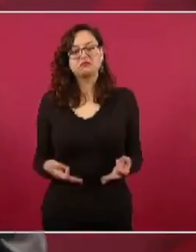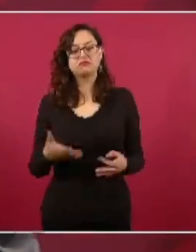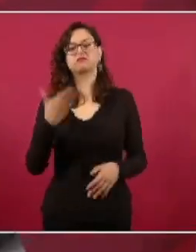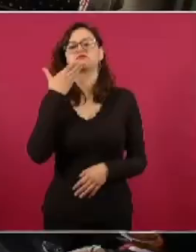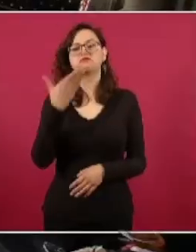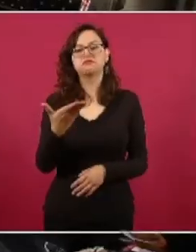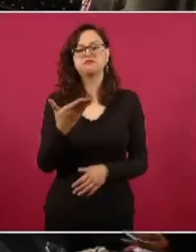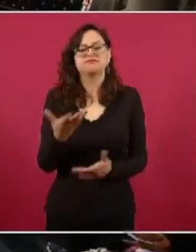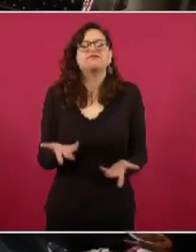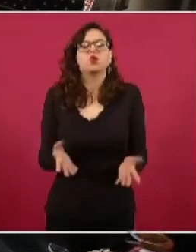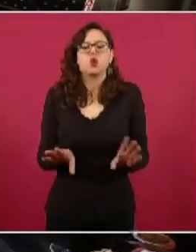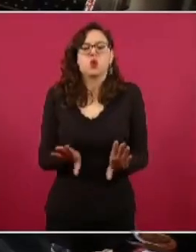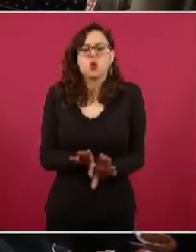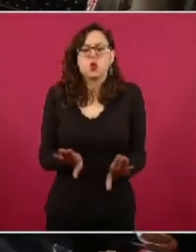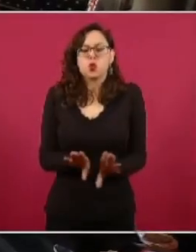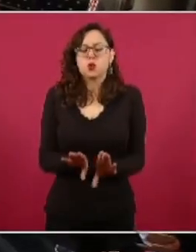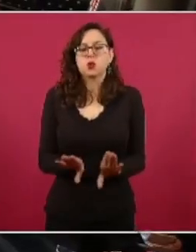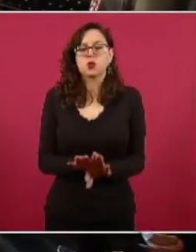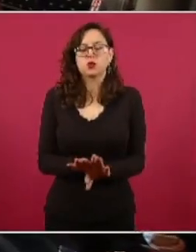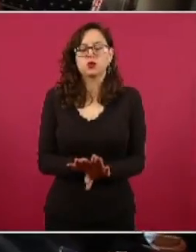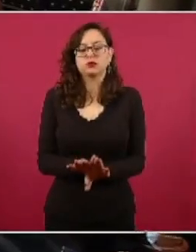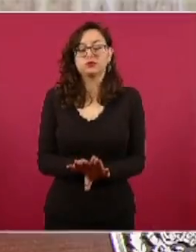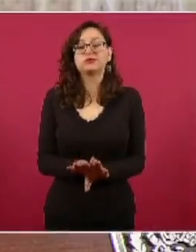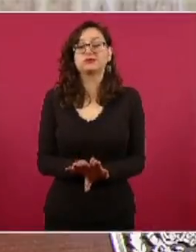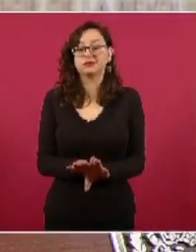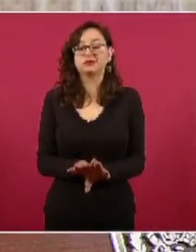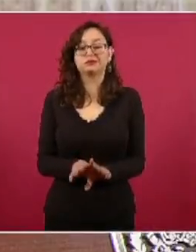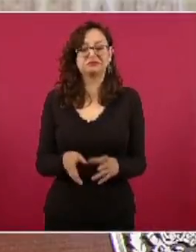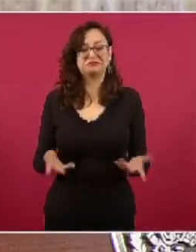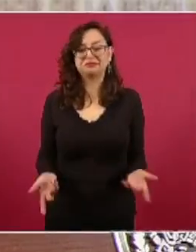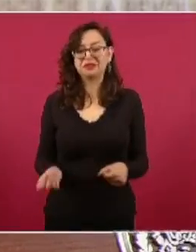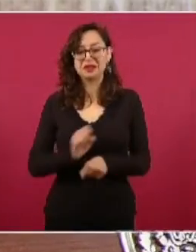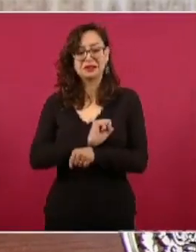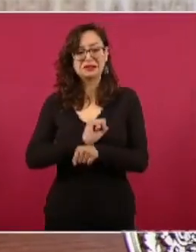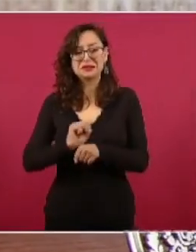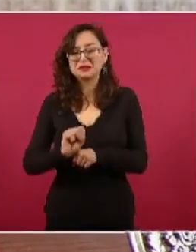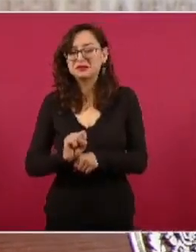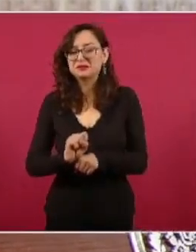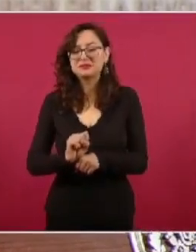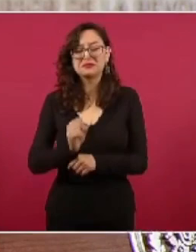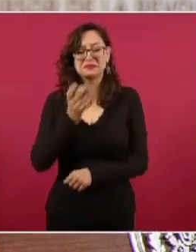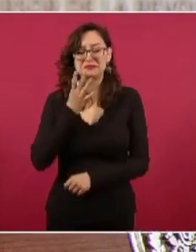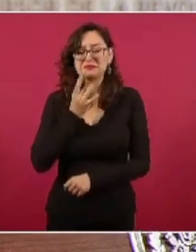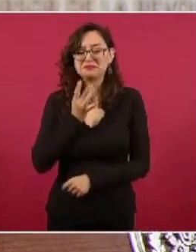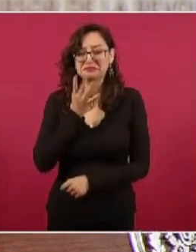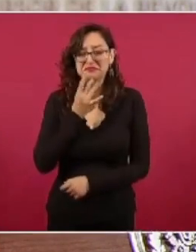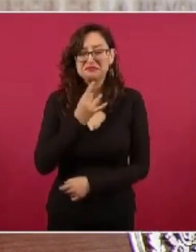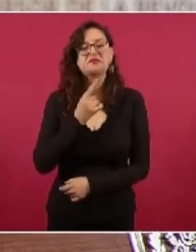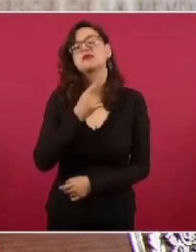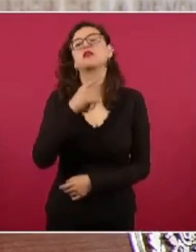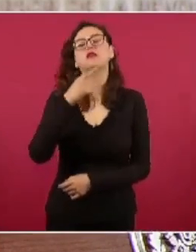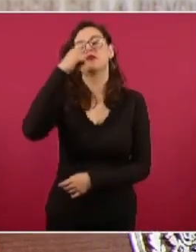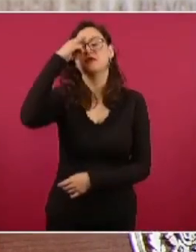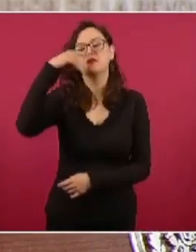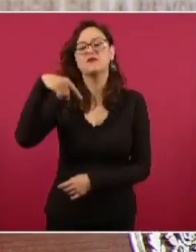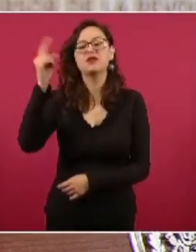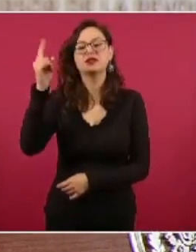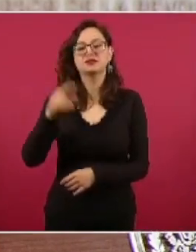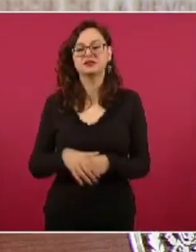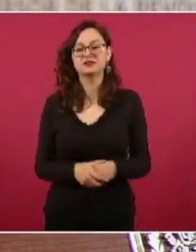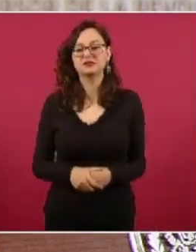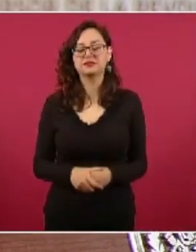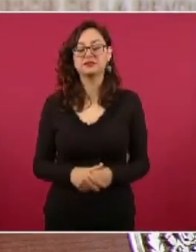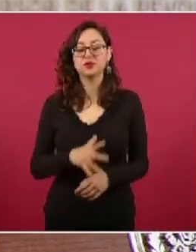entre otras cosas, algo muy sencillo pero trascendente es: no permitas